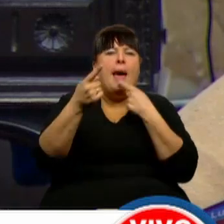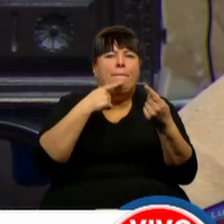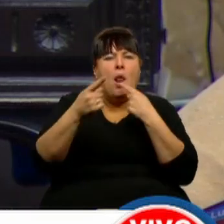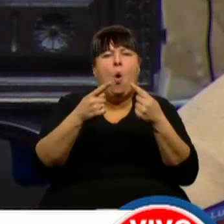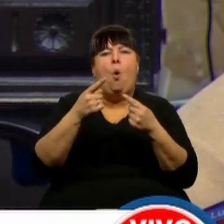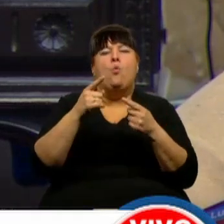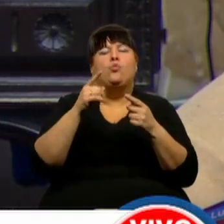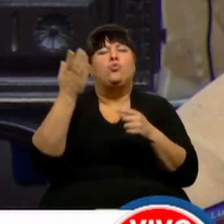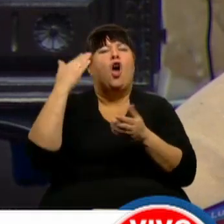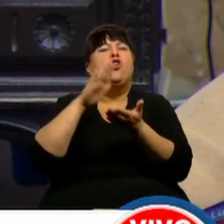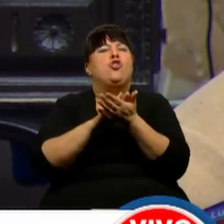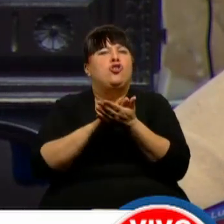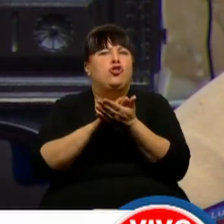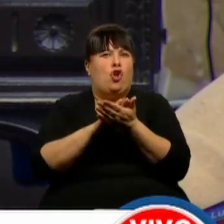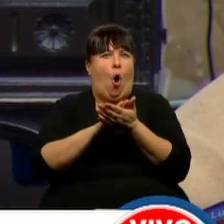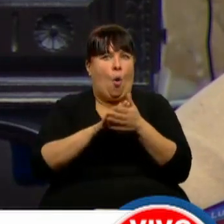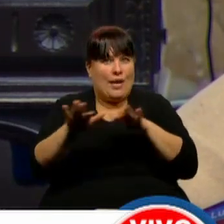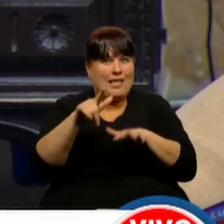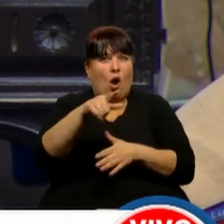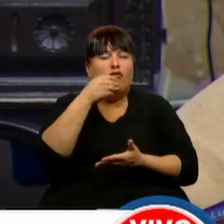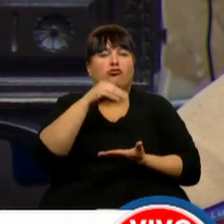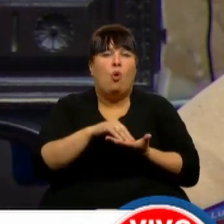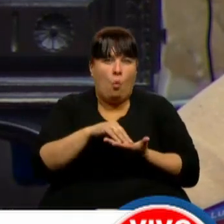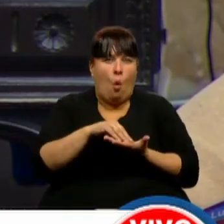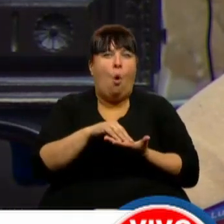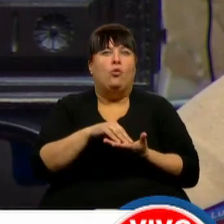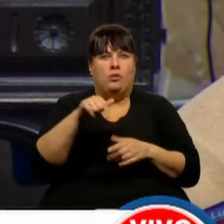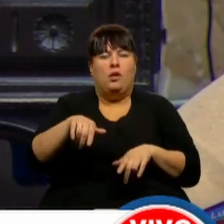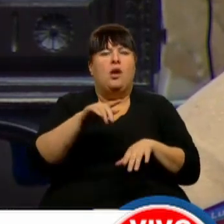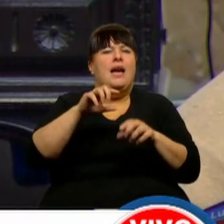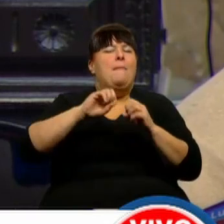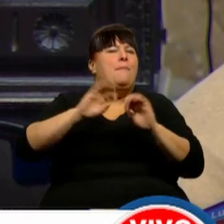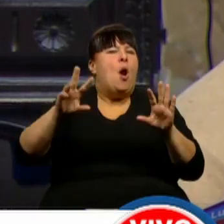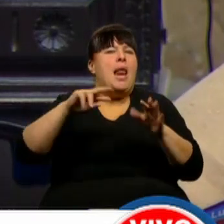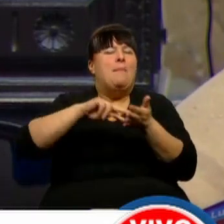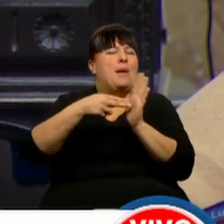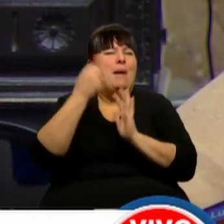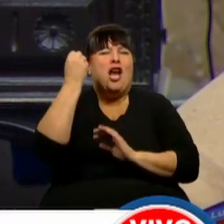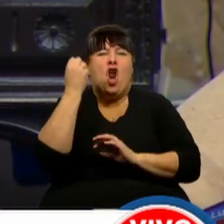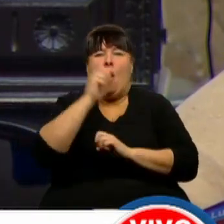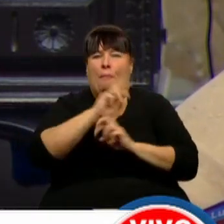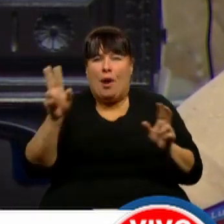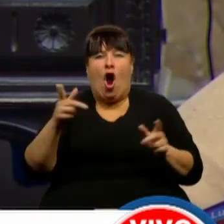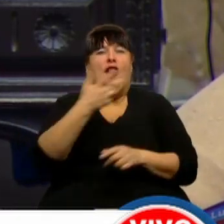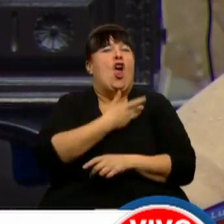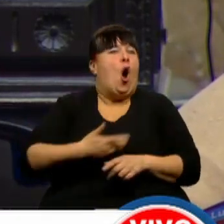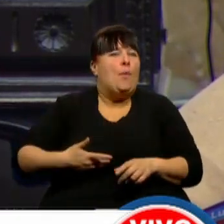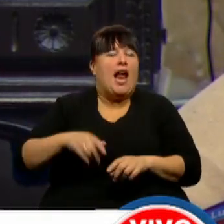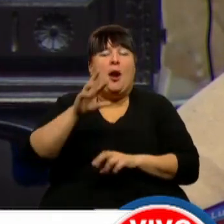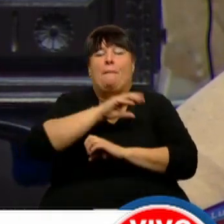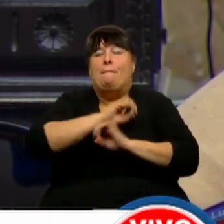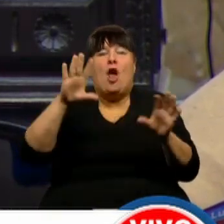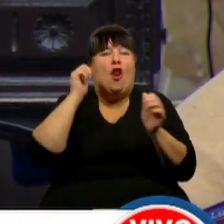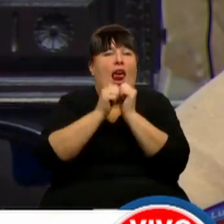que le hicimos en relación a lo que está pasando en Chubut, que estamos atravesando una de las crisis económicas e institucionales más grandes de